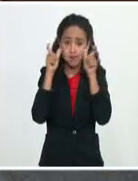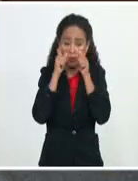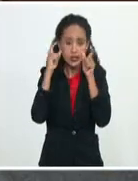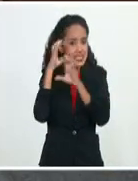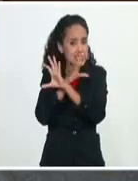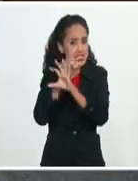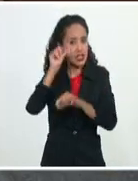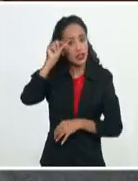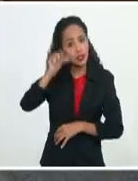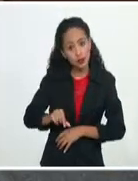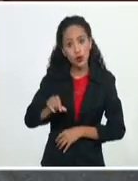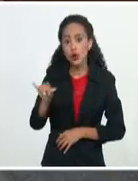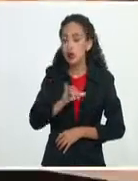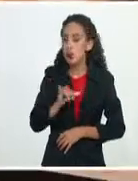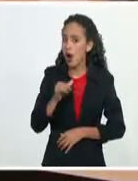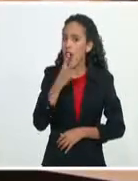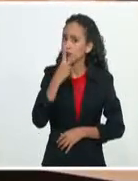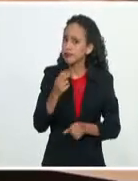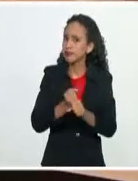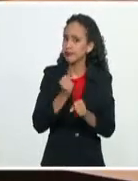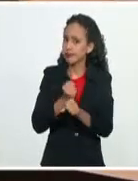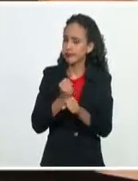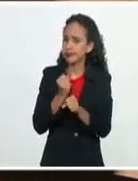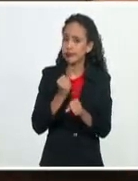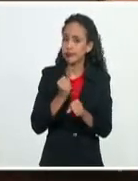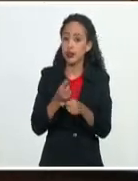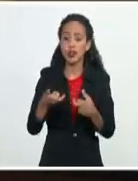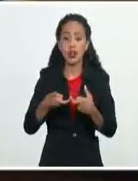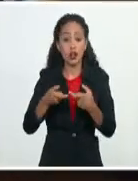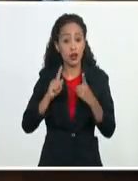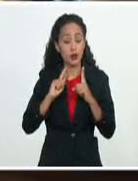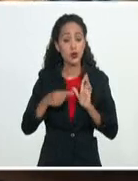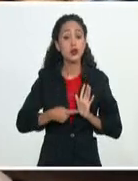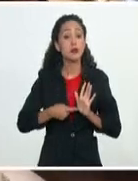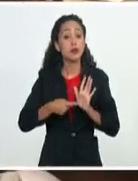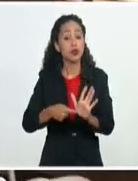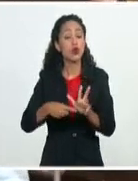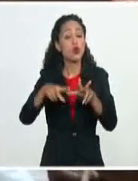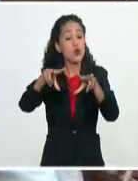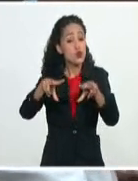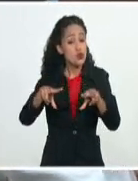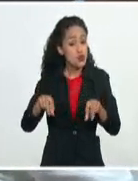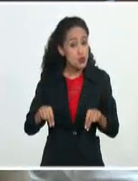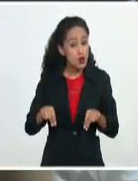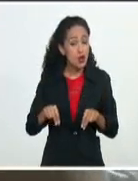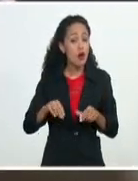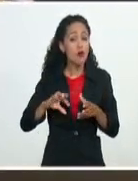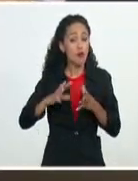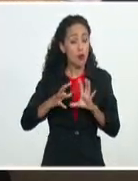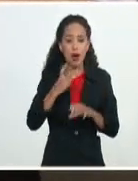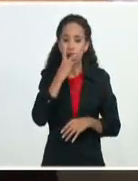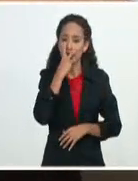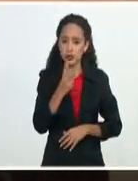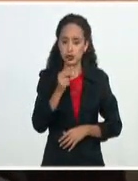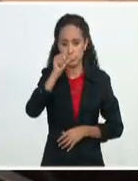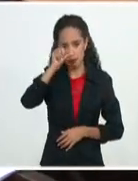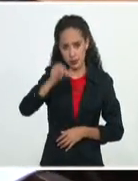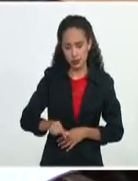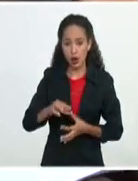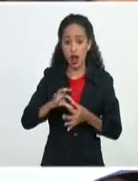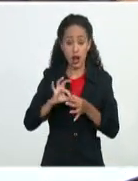no permanecen cruzados de brazos. En la reunión se presentó una nueva actualización del protocolo de atención a pacientes graves y